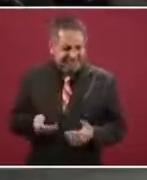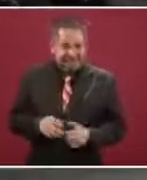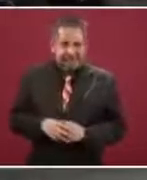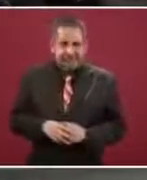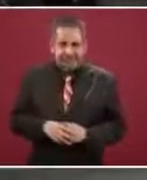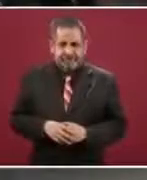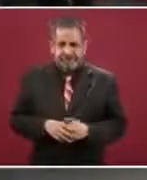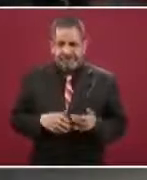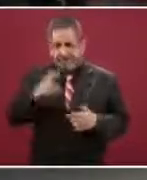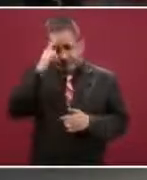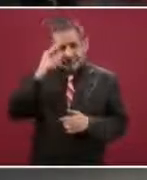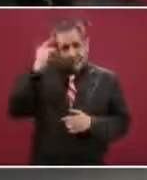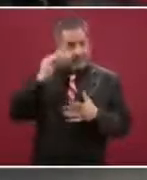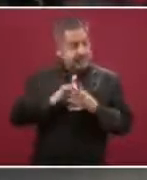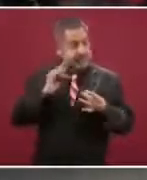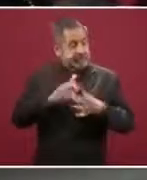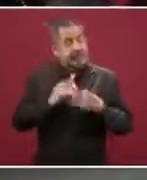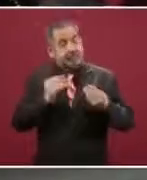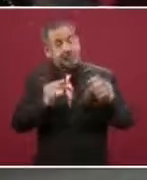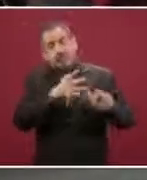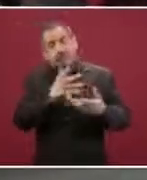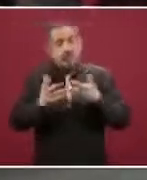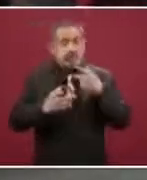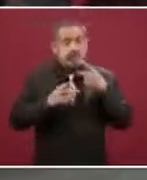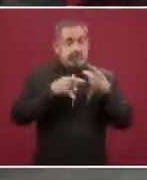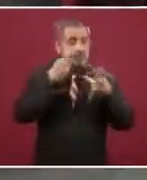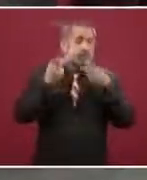No estaba todo eso en su apogeo.